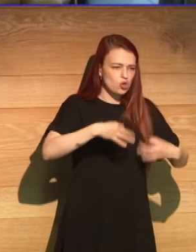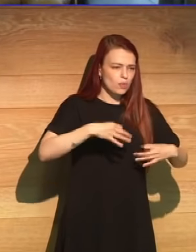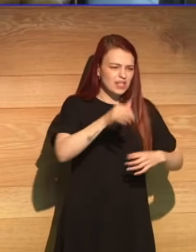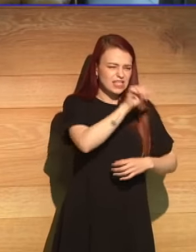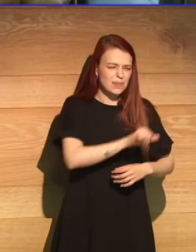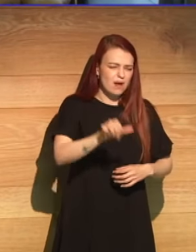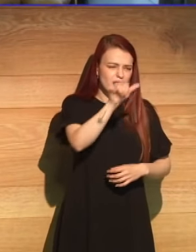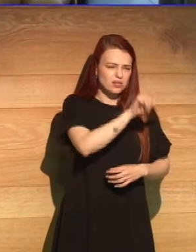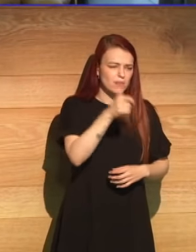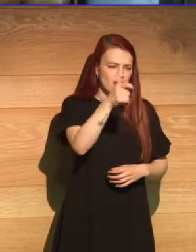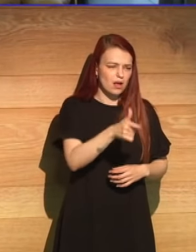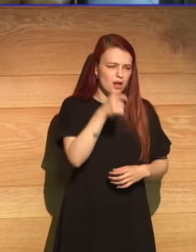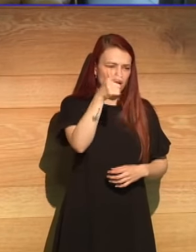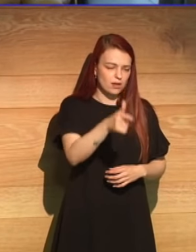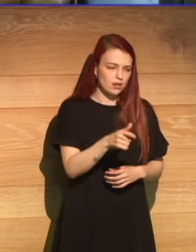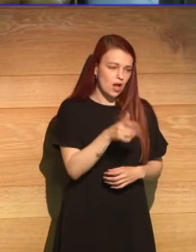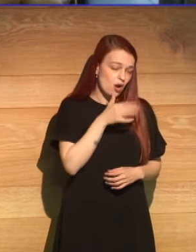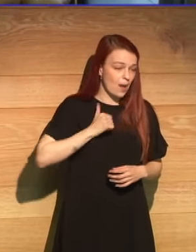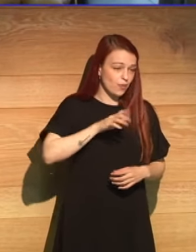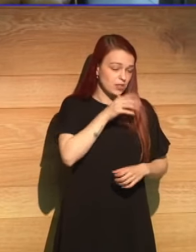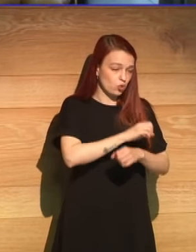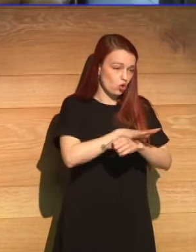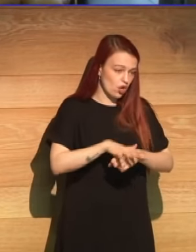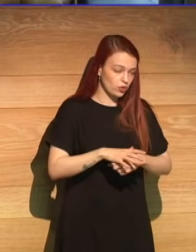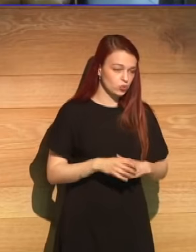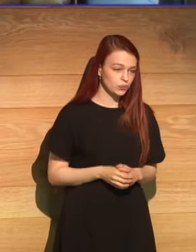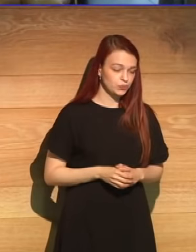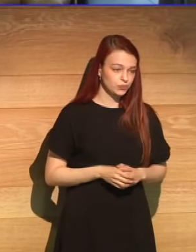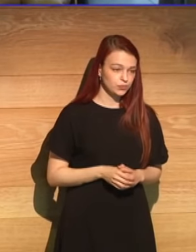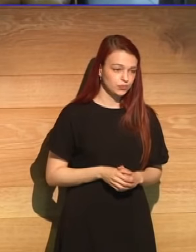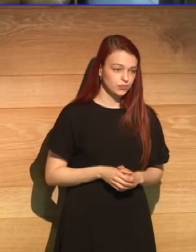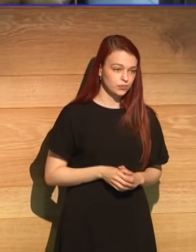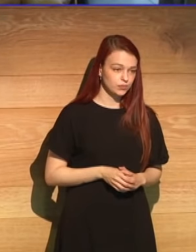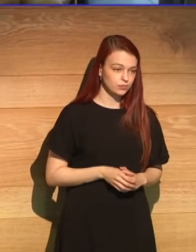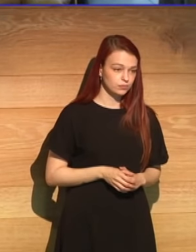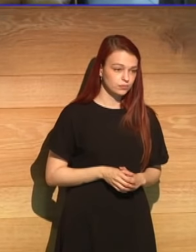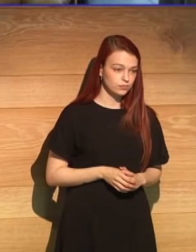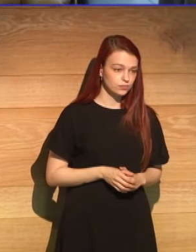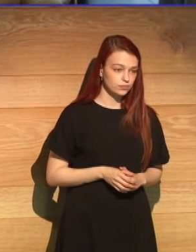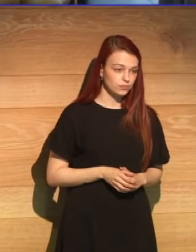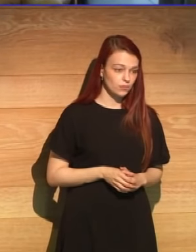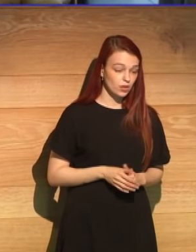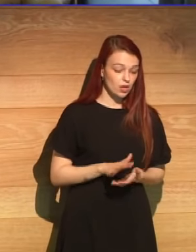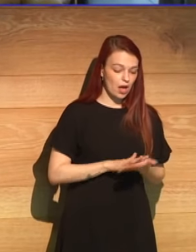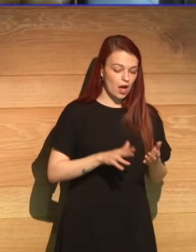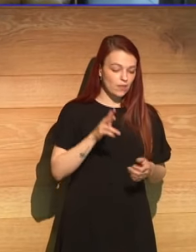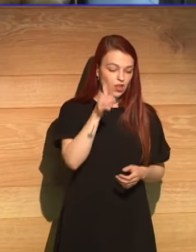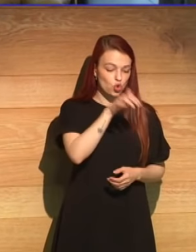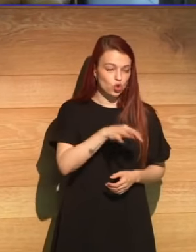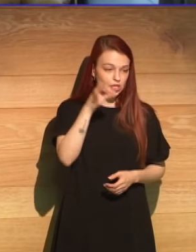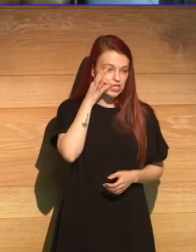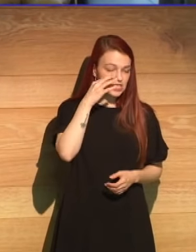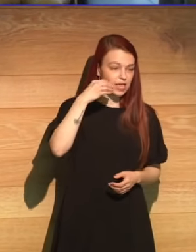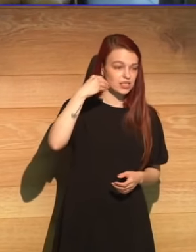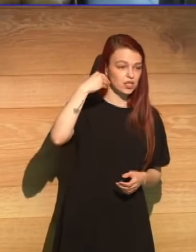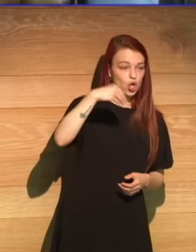varias semanas, ¿no? Todo esto son efectos que estamos viendo en términos de los derechos de las niñas y adolescentes,